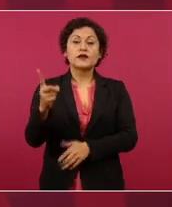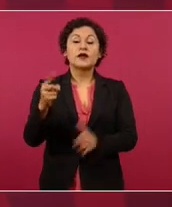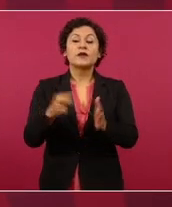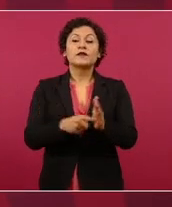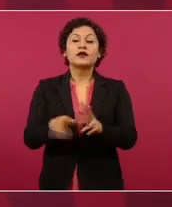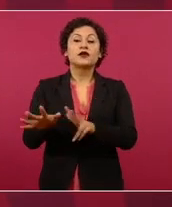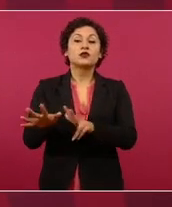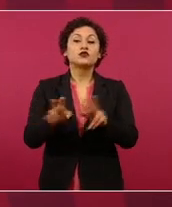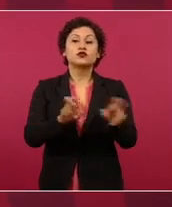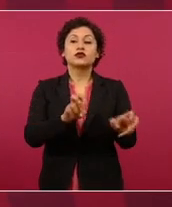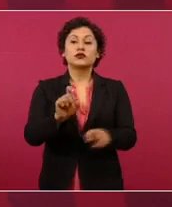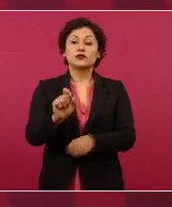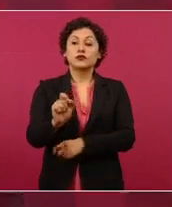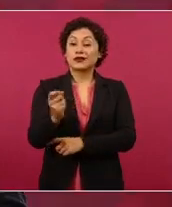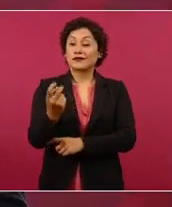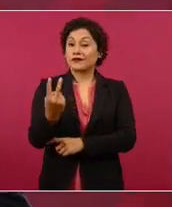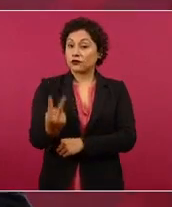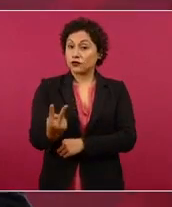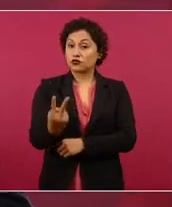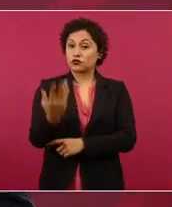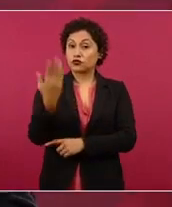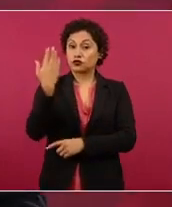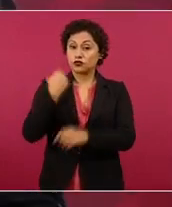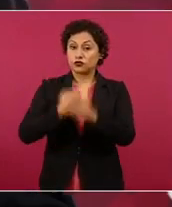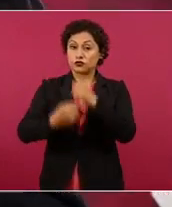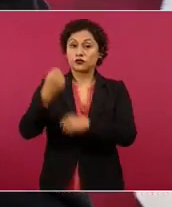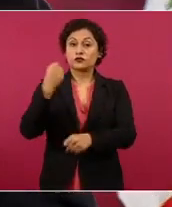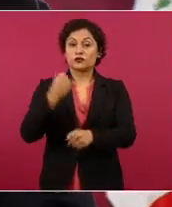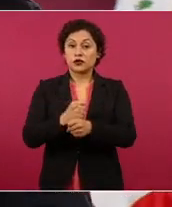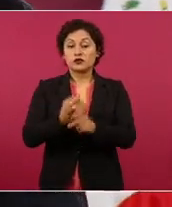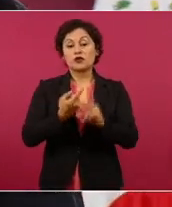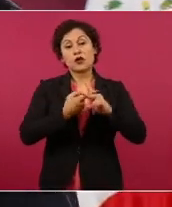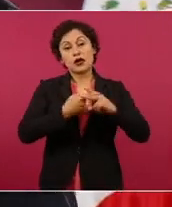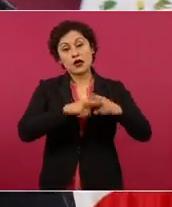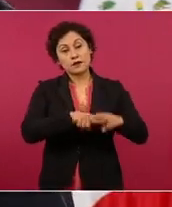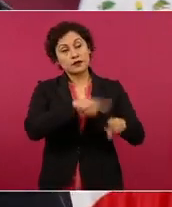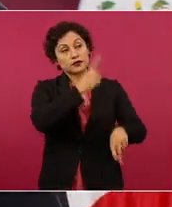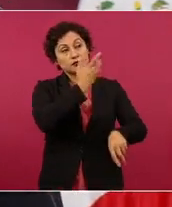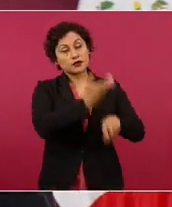1822 se iniciaron las relaciones